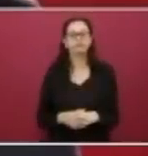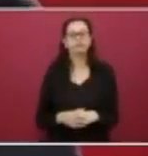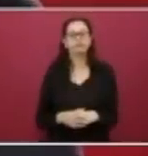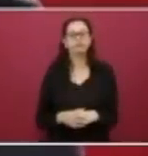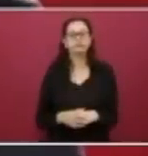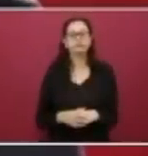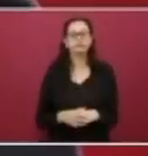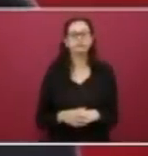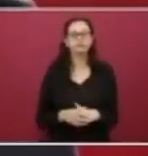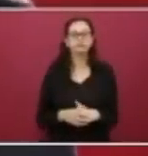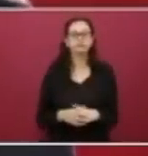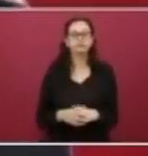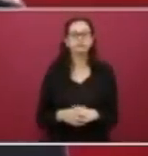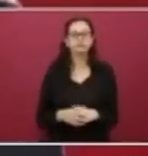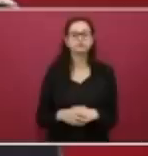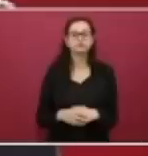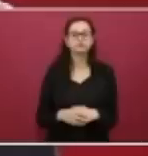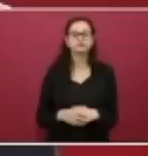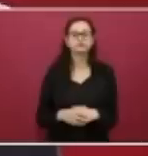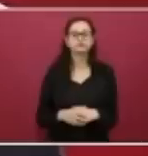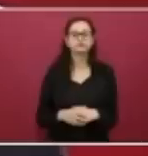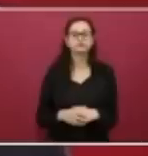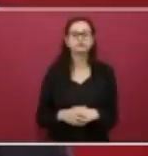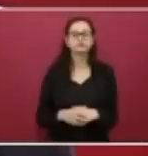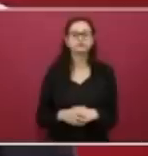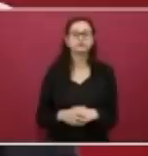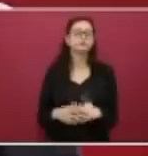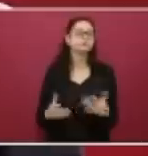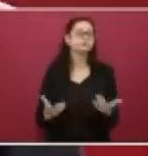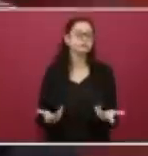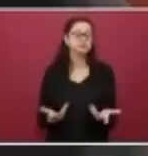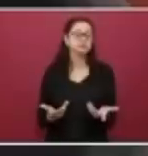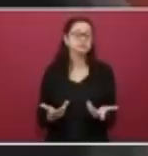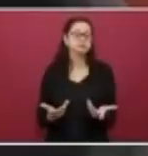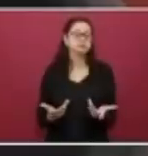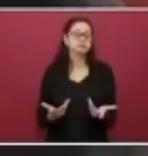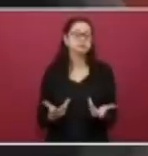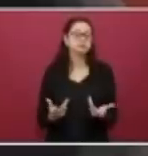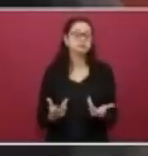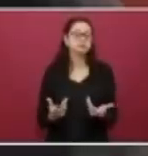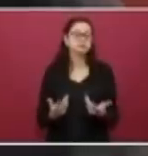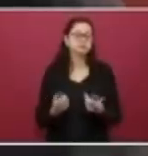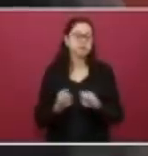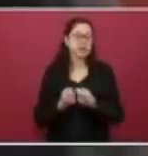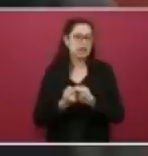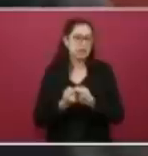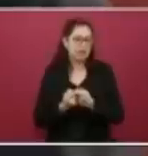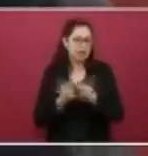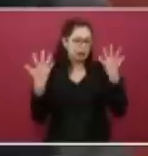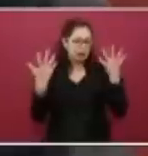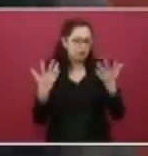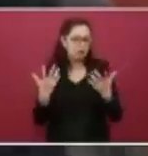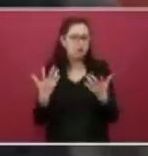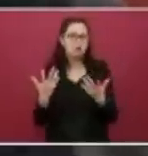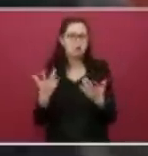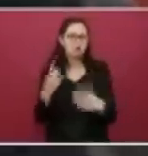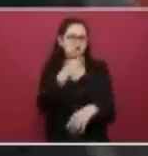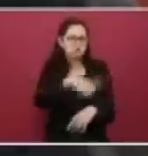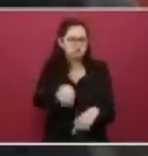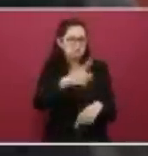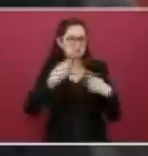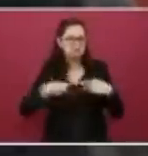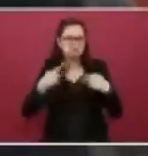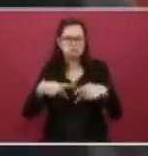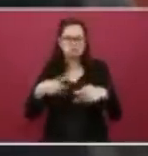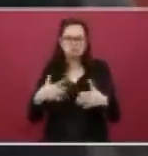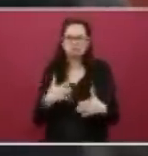hay desde luego mucha razón en quienes han protestado